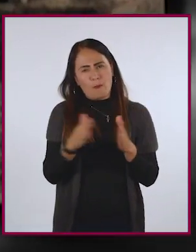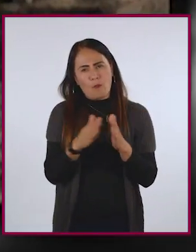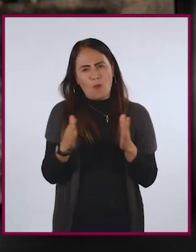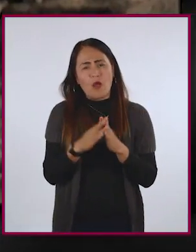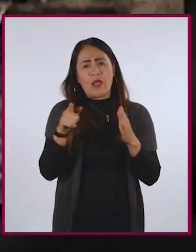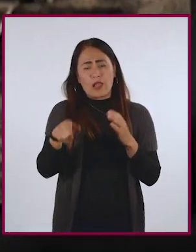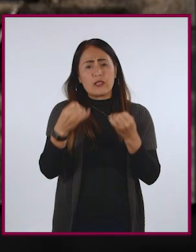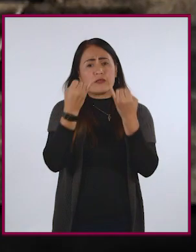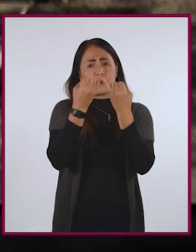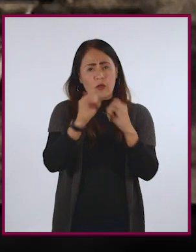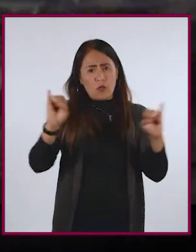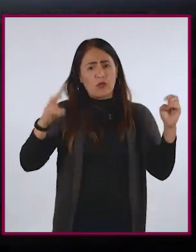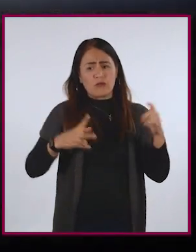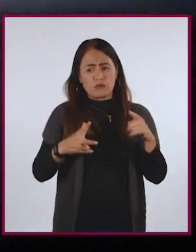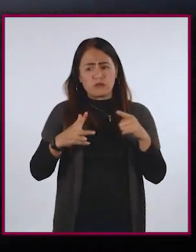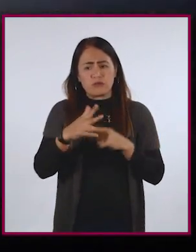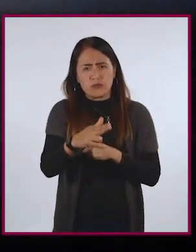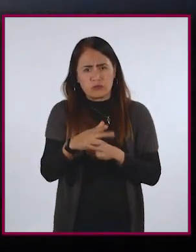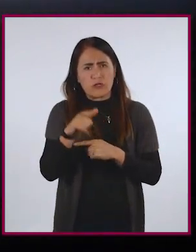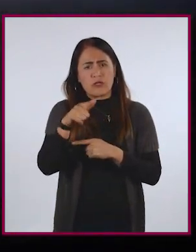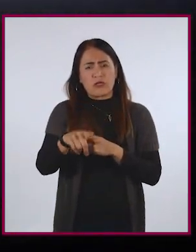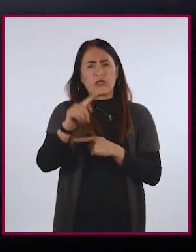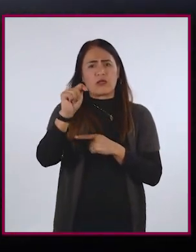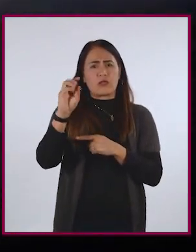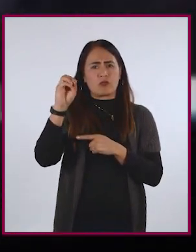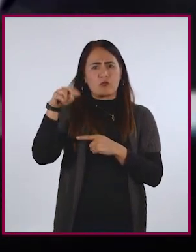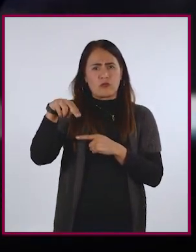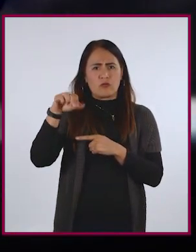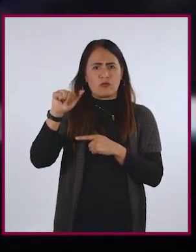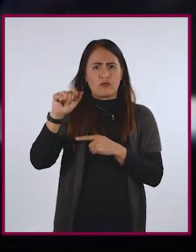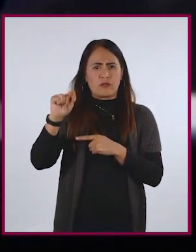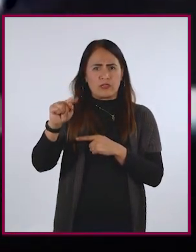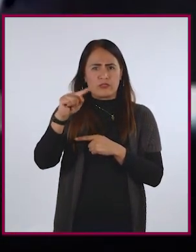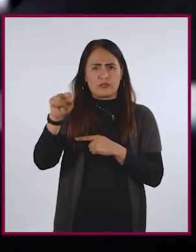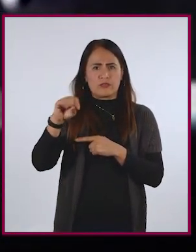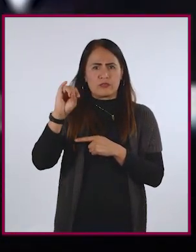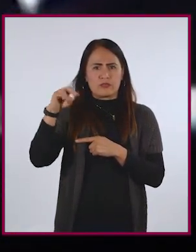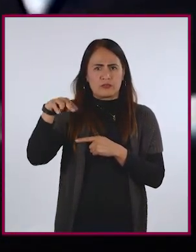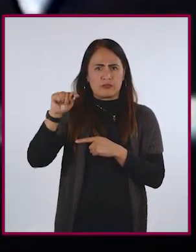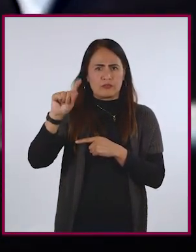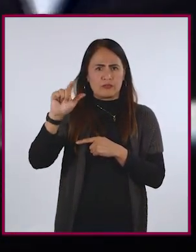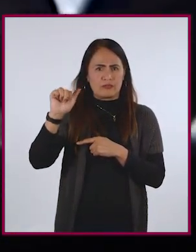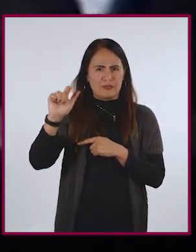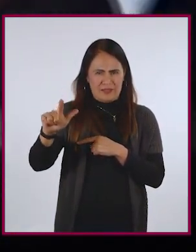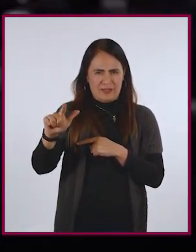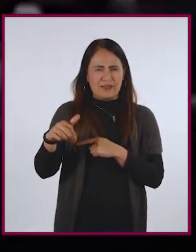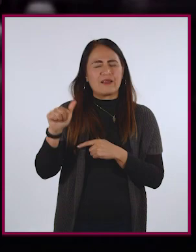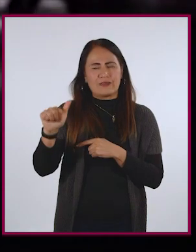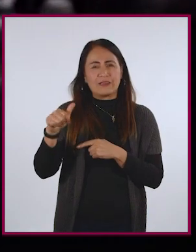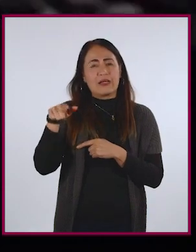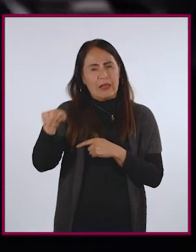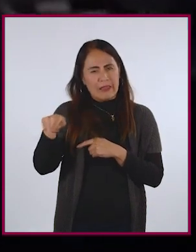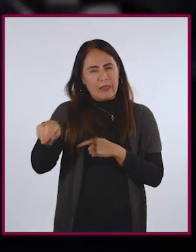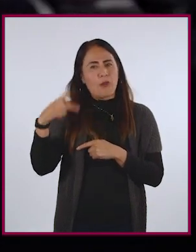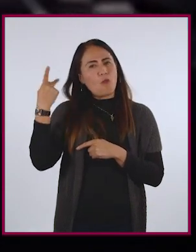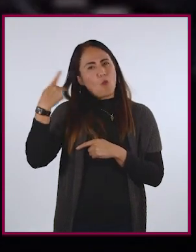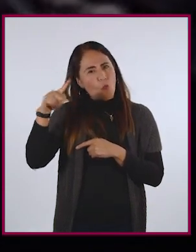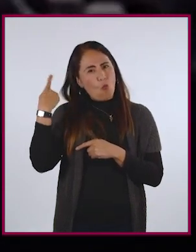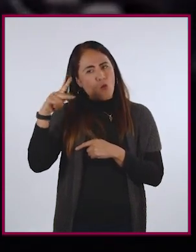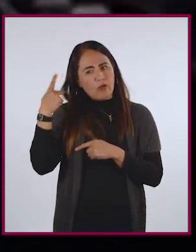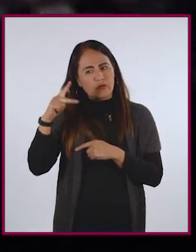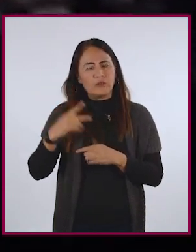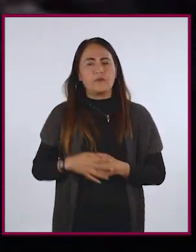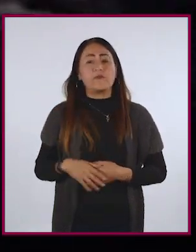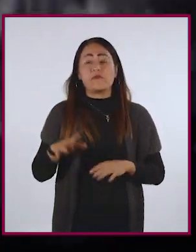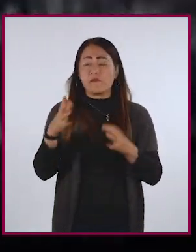estuvo presente en la inauguración del Observatorio de Tonantzintla, en el municipio de Cholula, en Puebla,